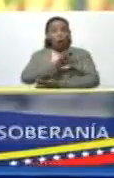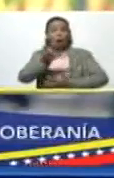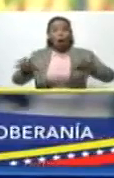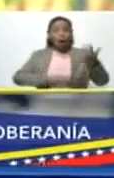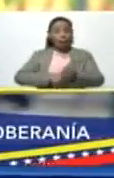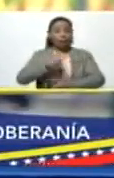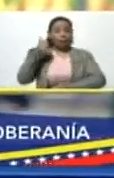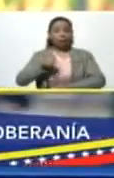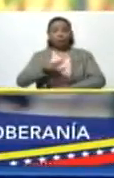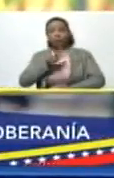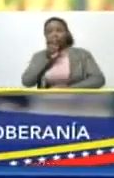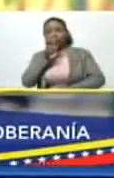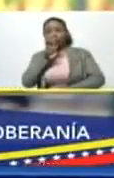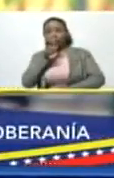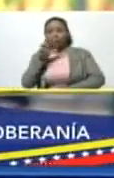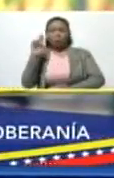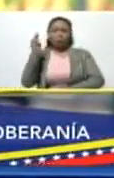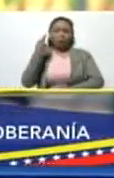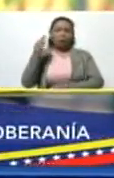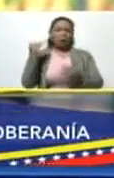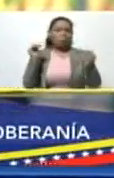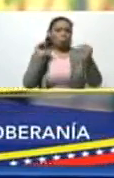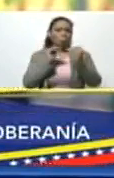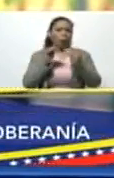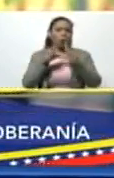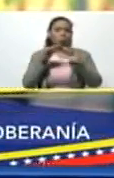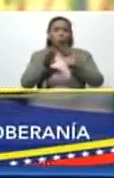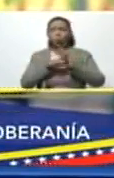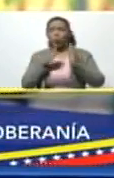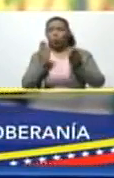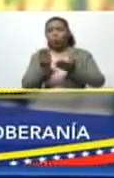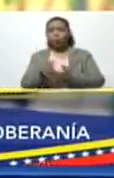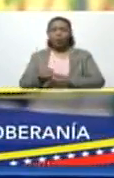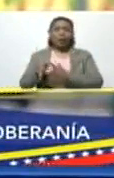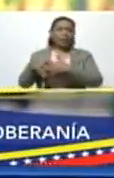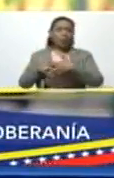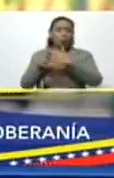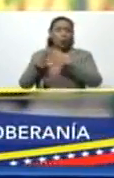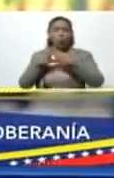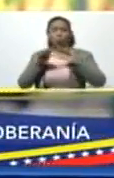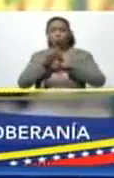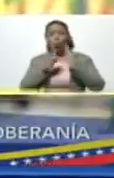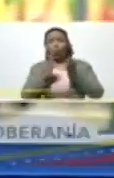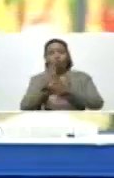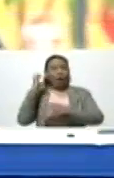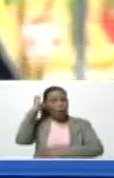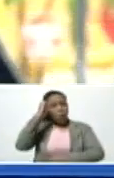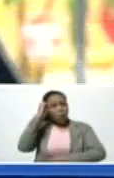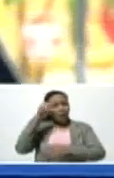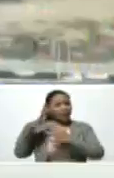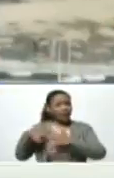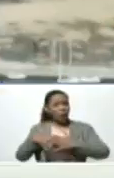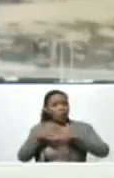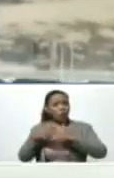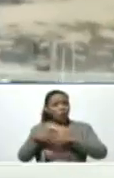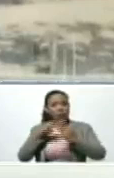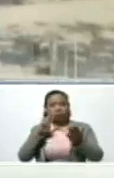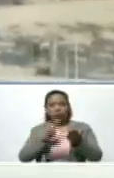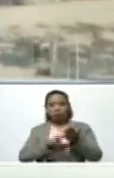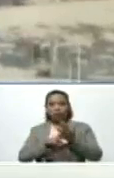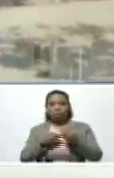bueno, pareja, igual, en todo el mundo del norte, en todo el mundo de Europa y Estados Unidos, y realmente